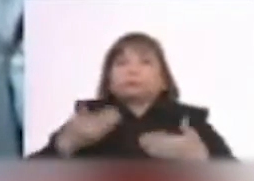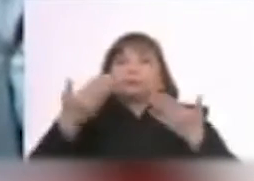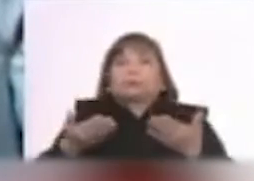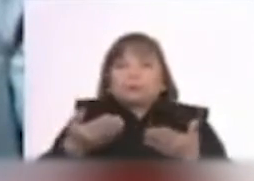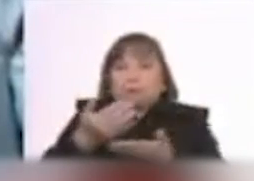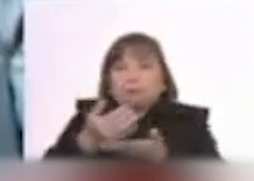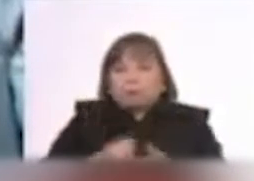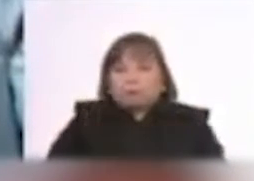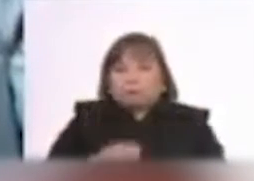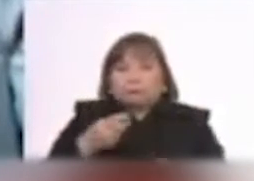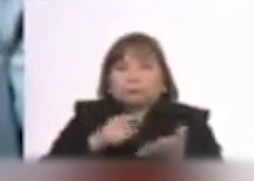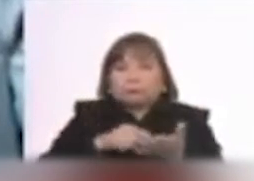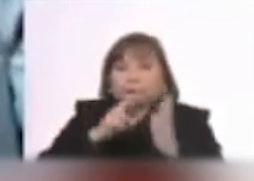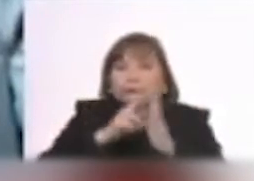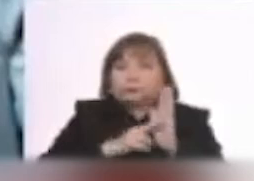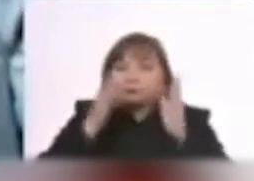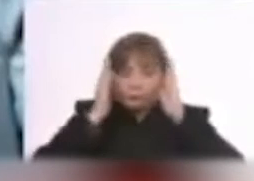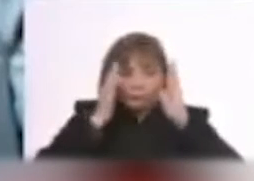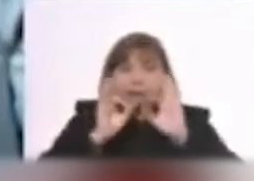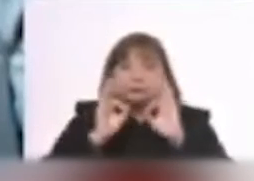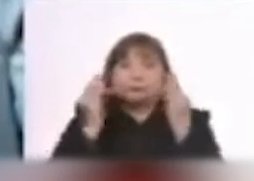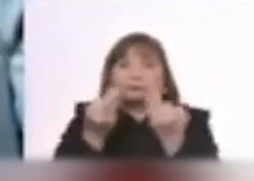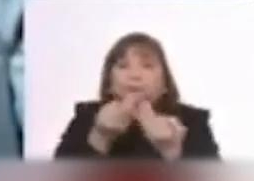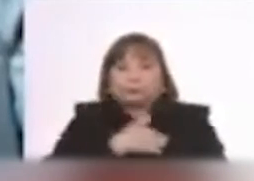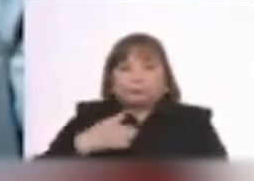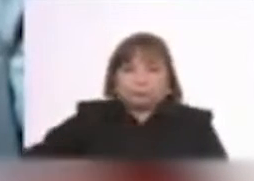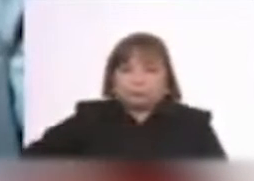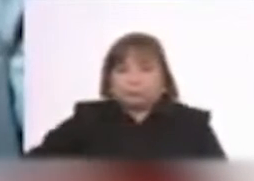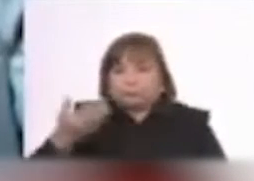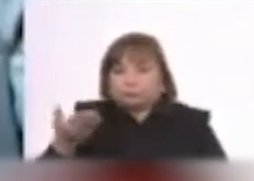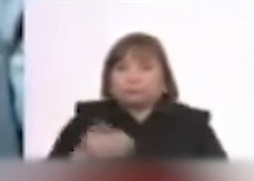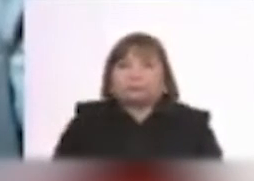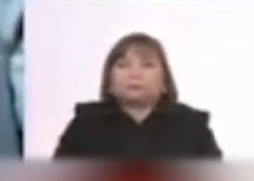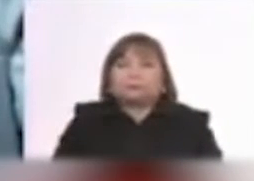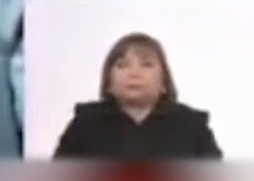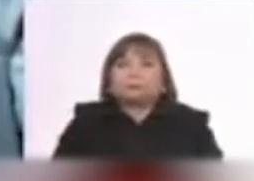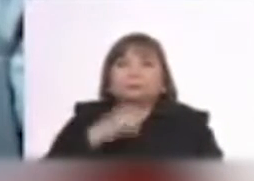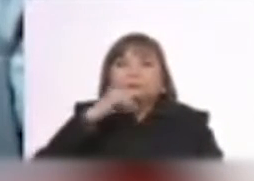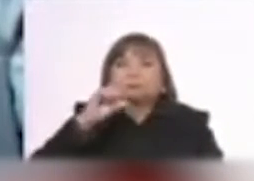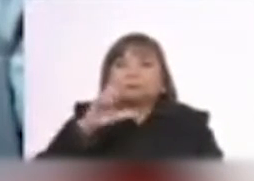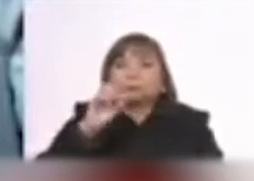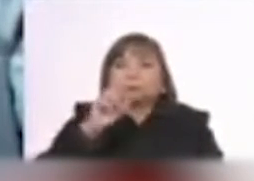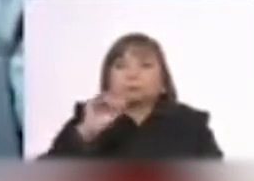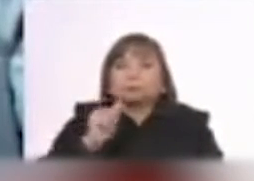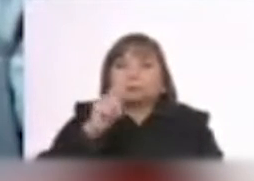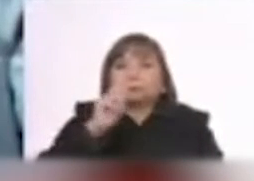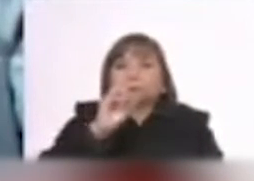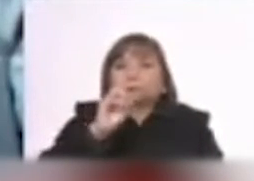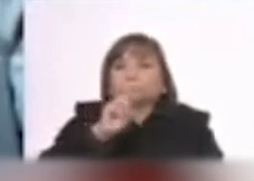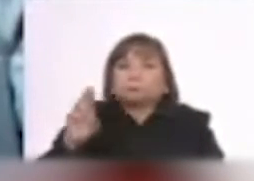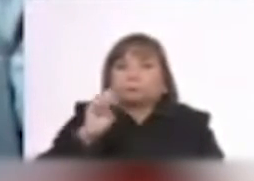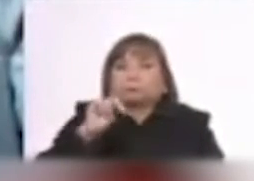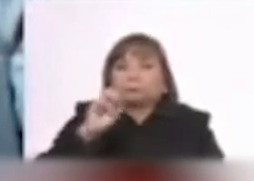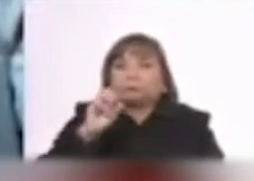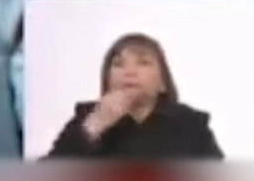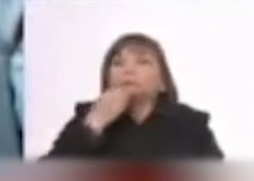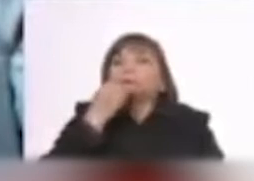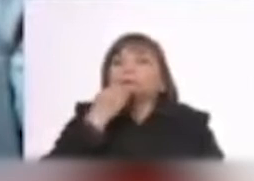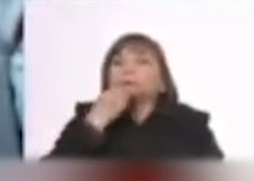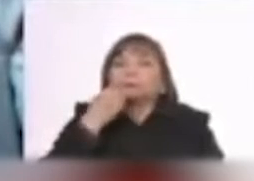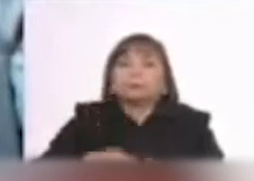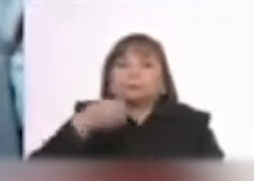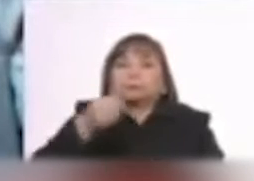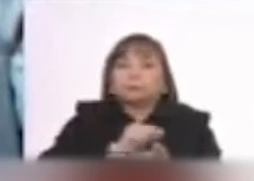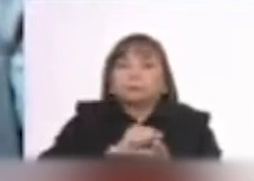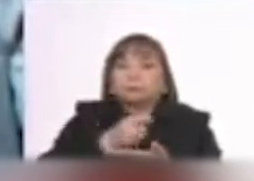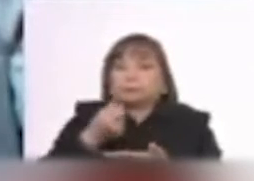de los requerimientos que se le atendiera a la familia del señor presidente, la señora Gloria Castillo Terrones, a quien se le